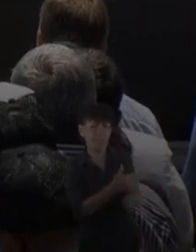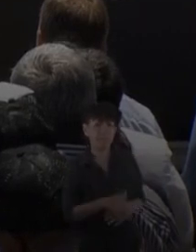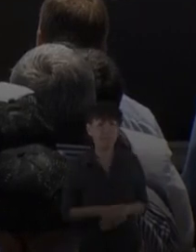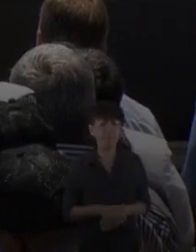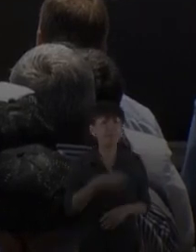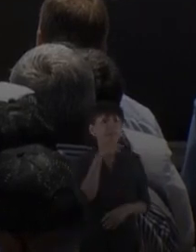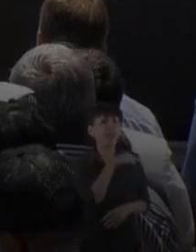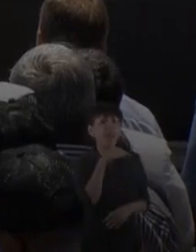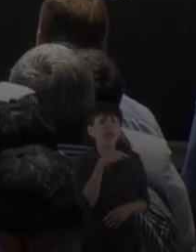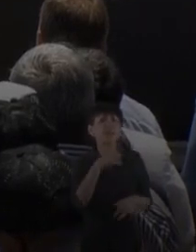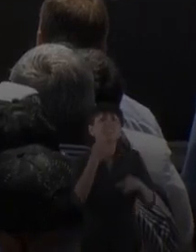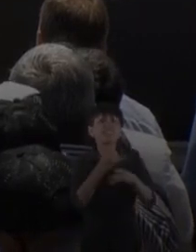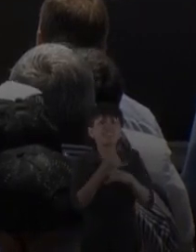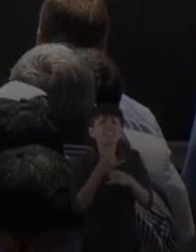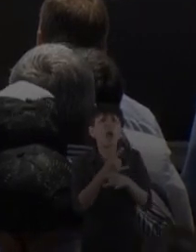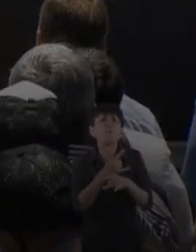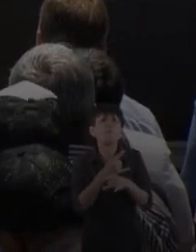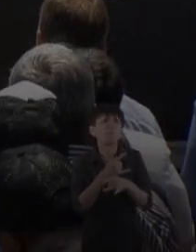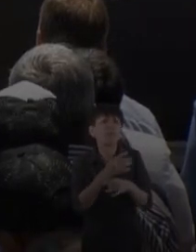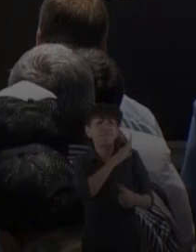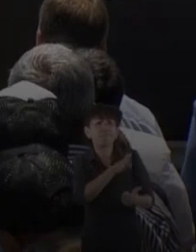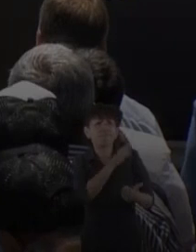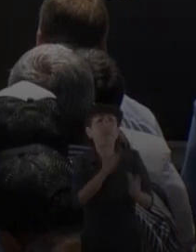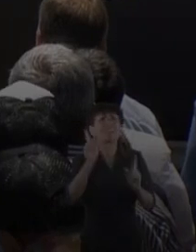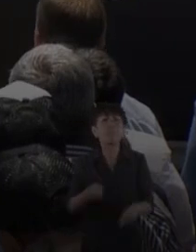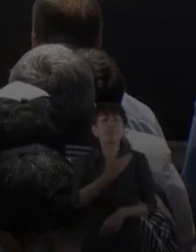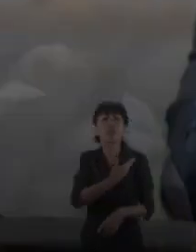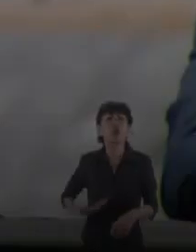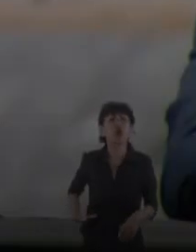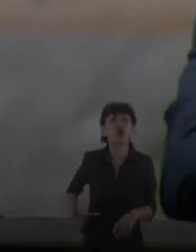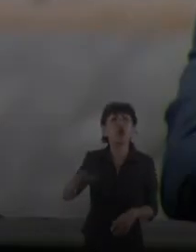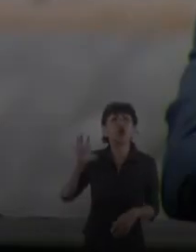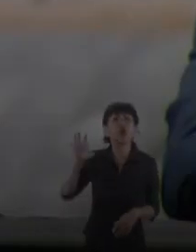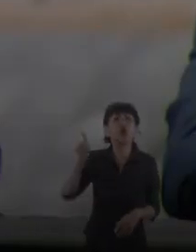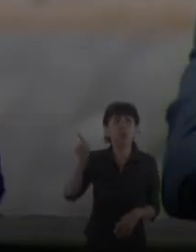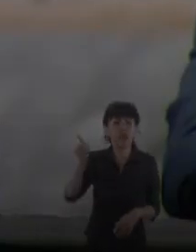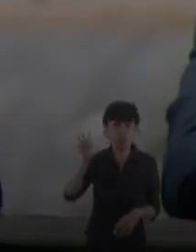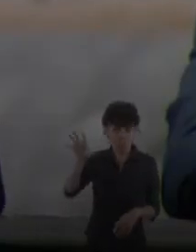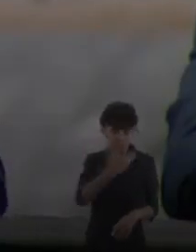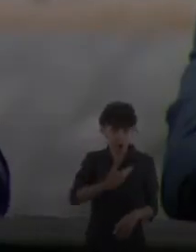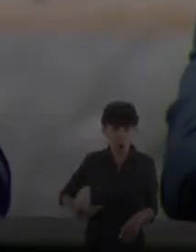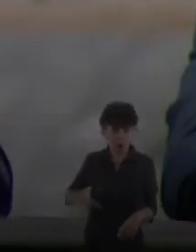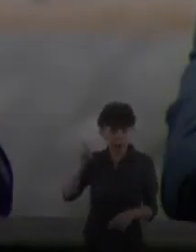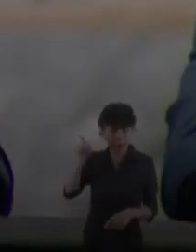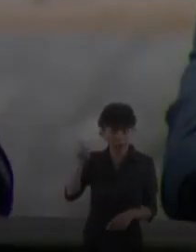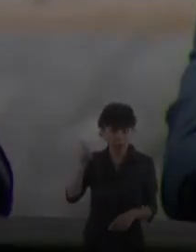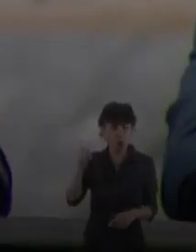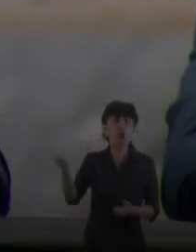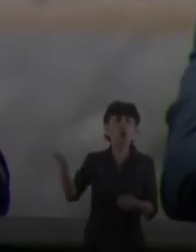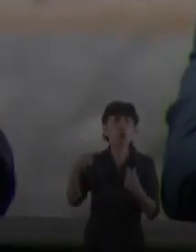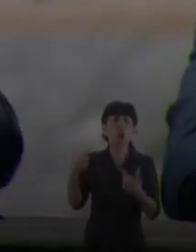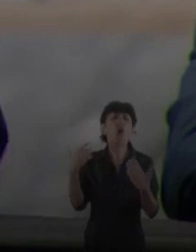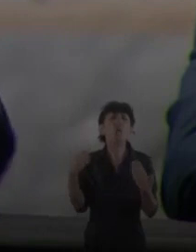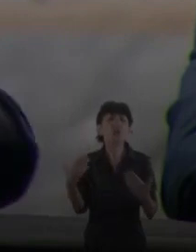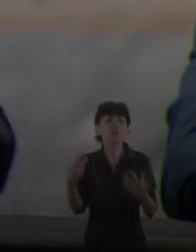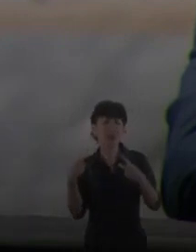participó en toda la jornada. Y también mi gratitud al gobernador que nos permitió contar con el transporte